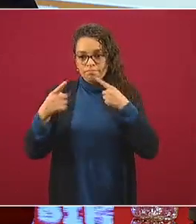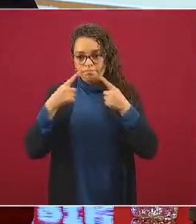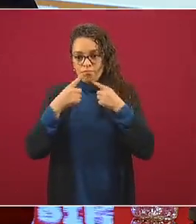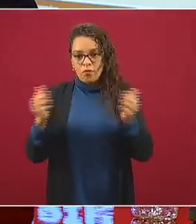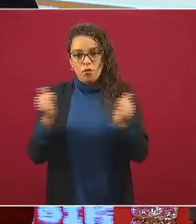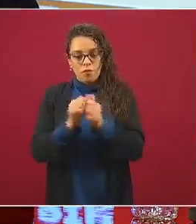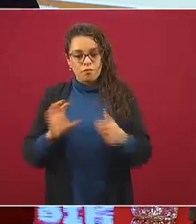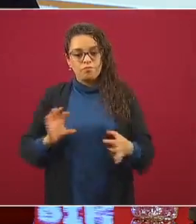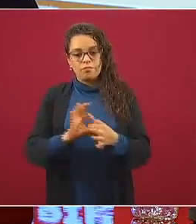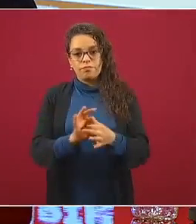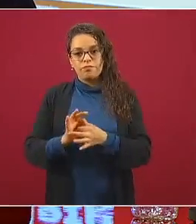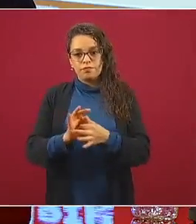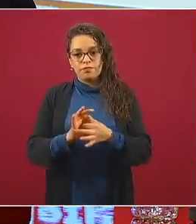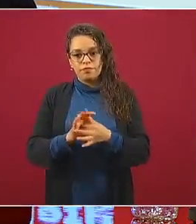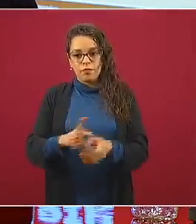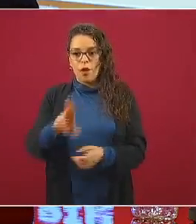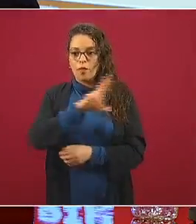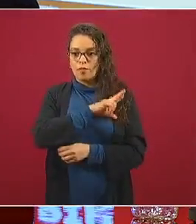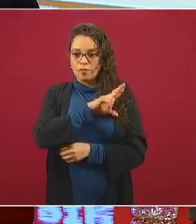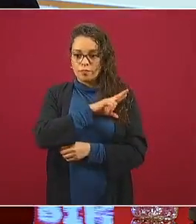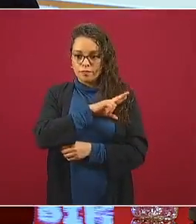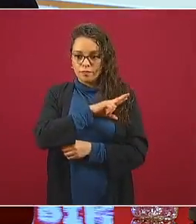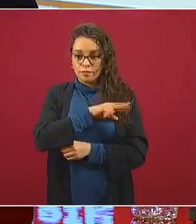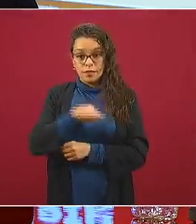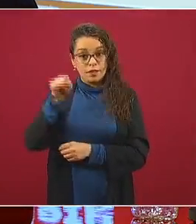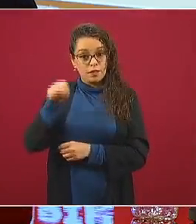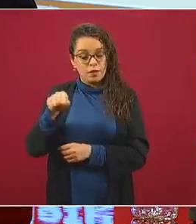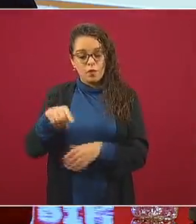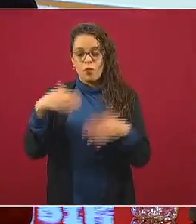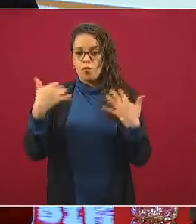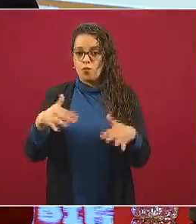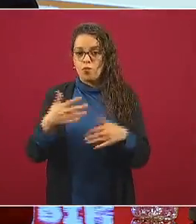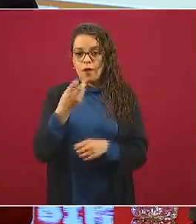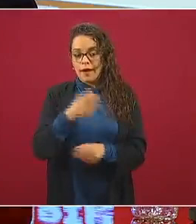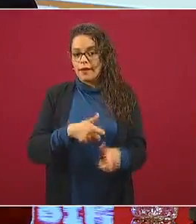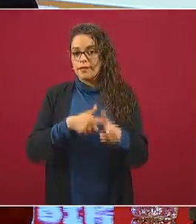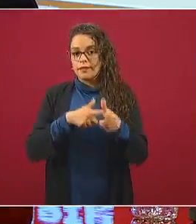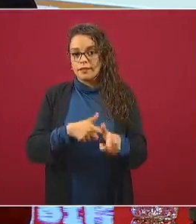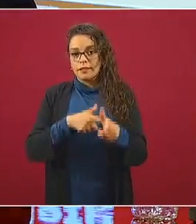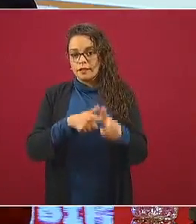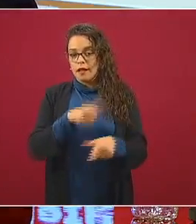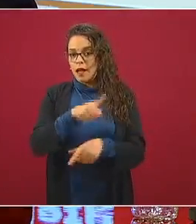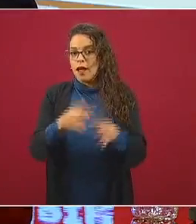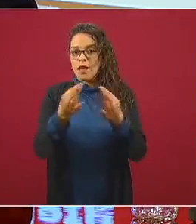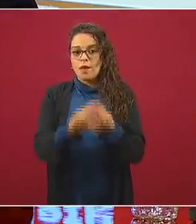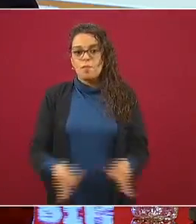el sector privado. Sector privado ha sido, es y seguirá siendo la parte